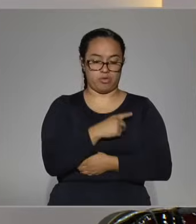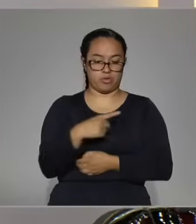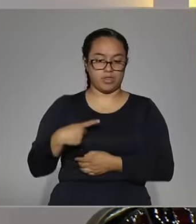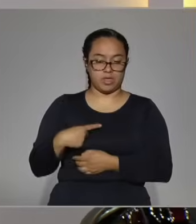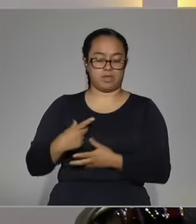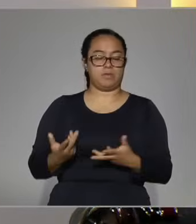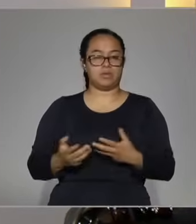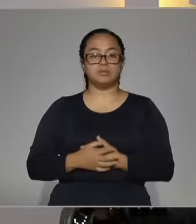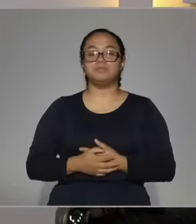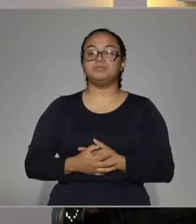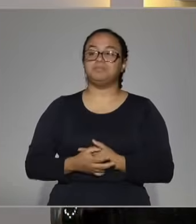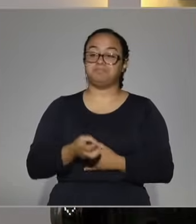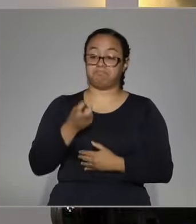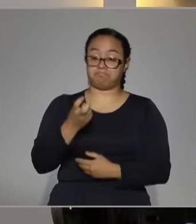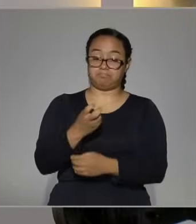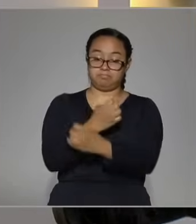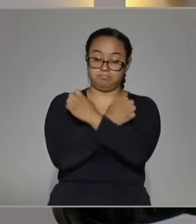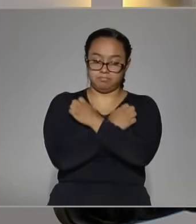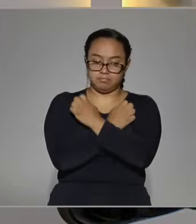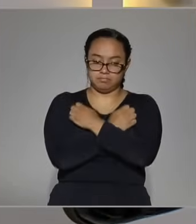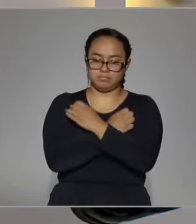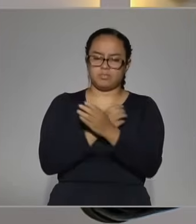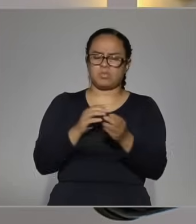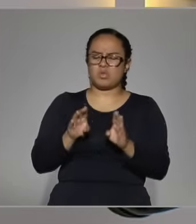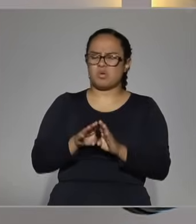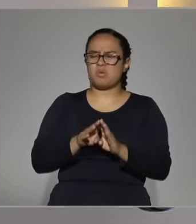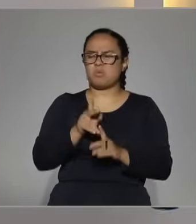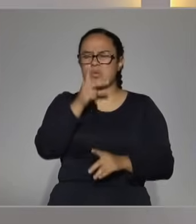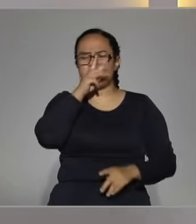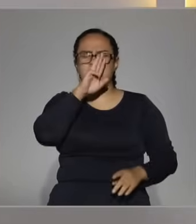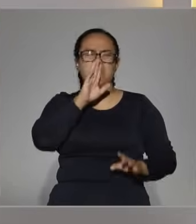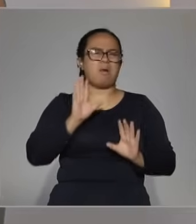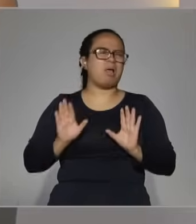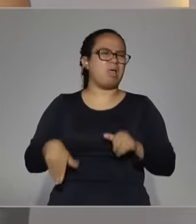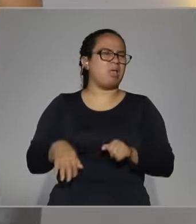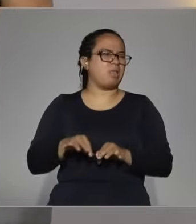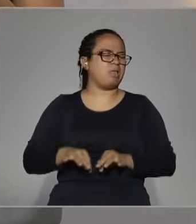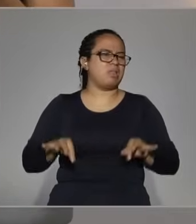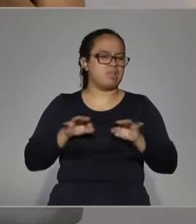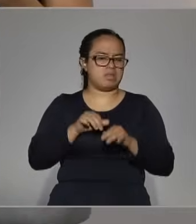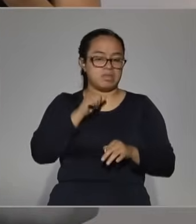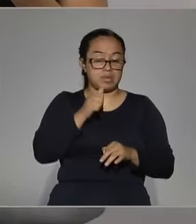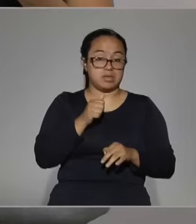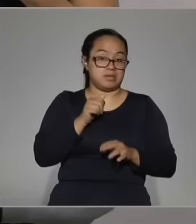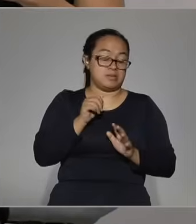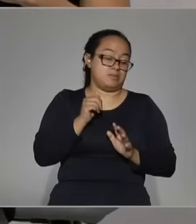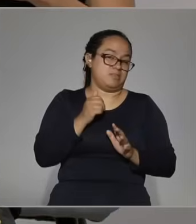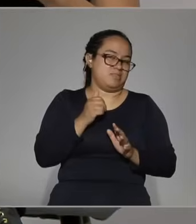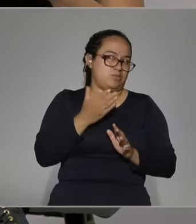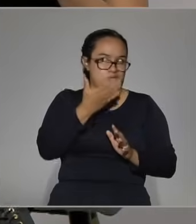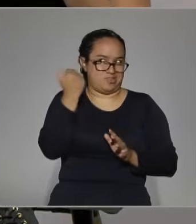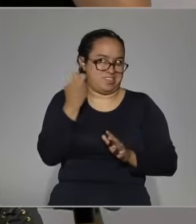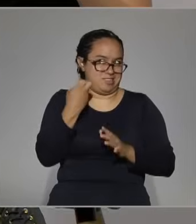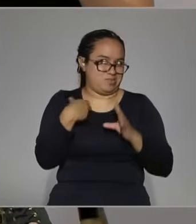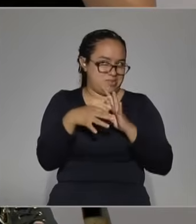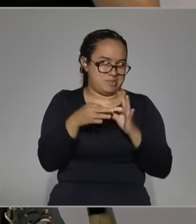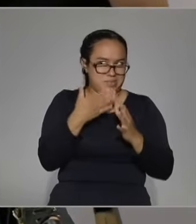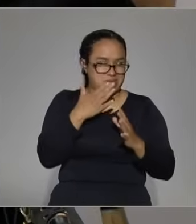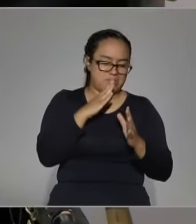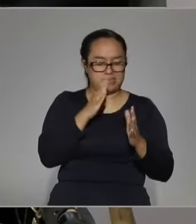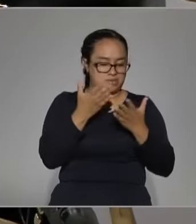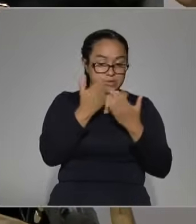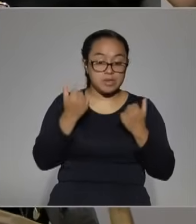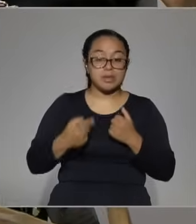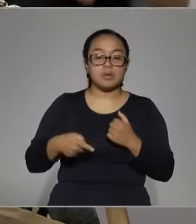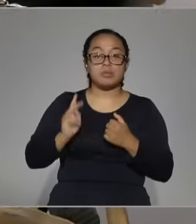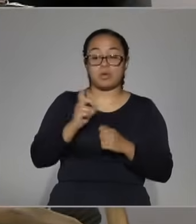hay esa forma de educar de indiferencia de los papás. No sé si sea correcta la palabra, que muchas veces dices, tiene